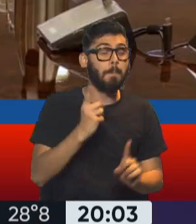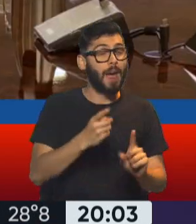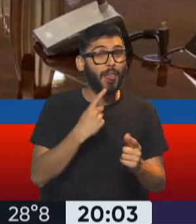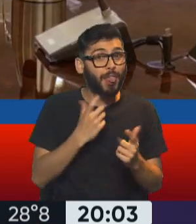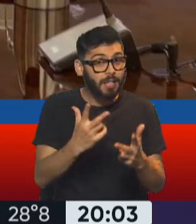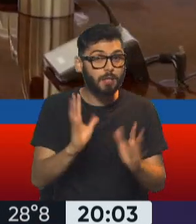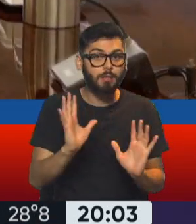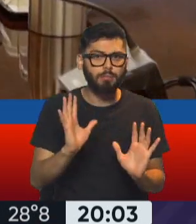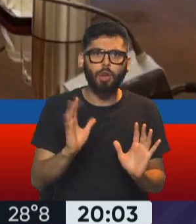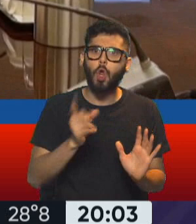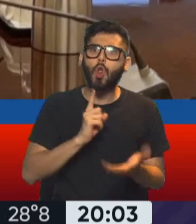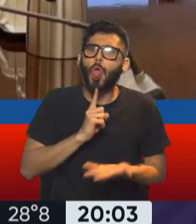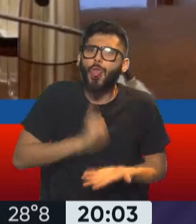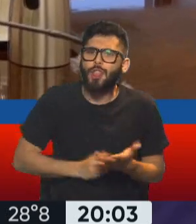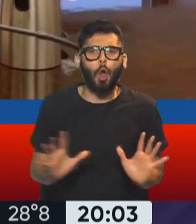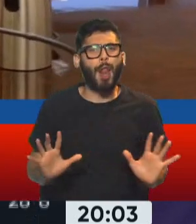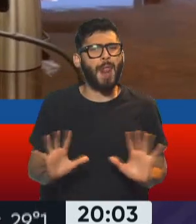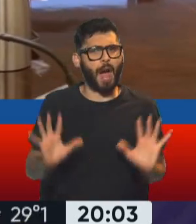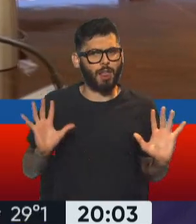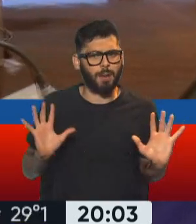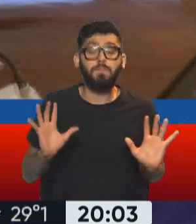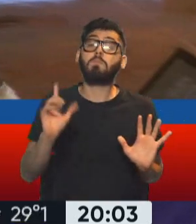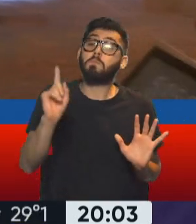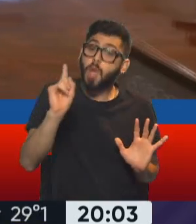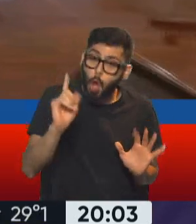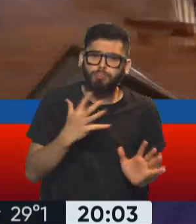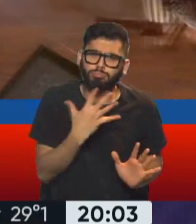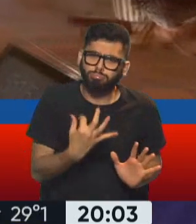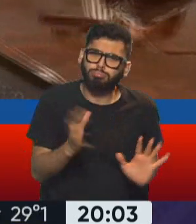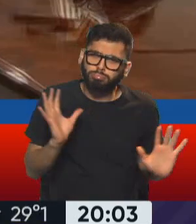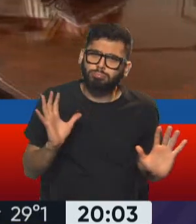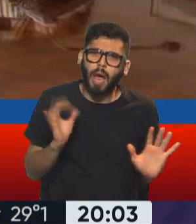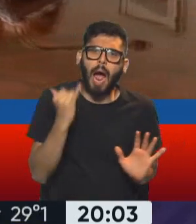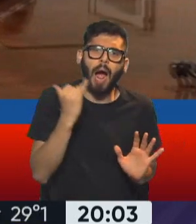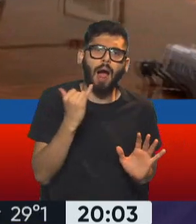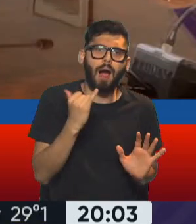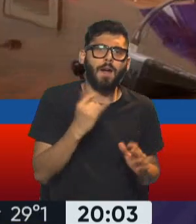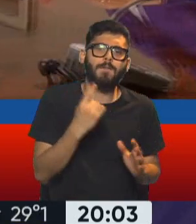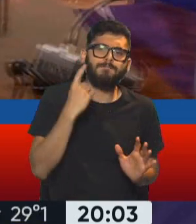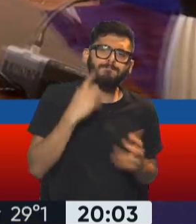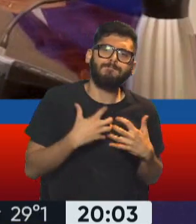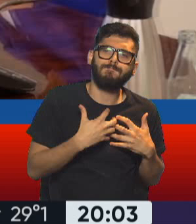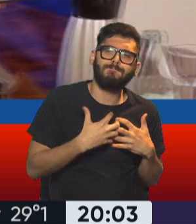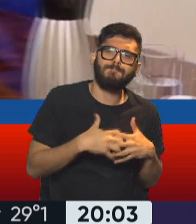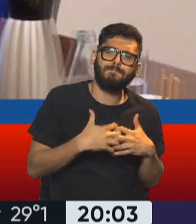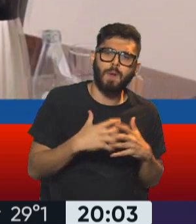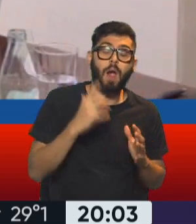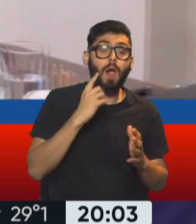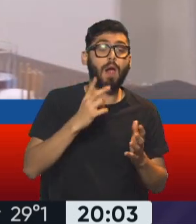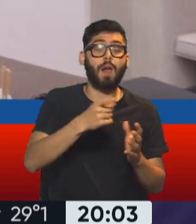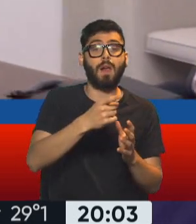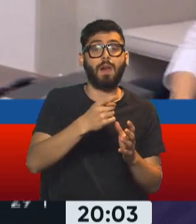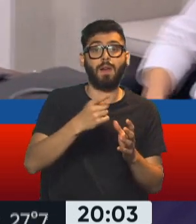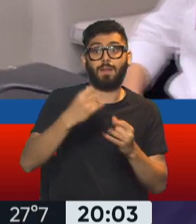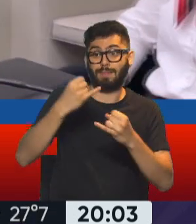No tomamos ninguna decisión al respecto, pero también es cierto que hay reservas sobre esta idea de poder reducir